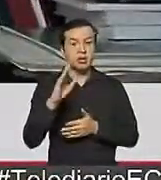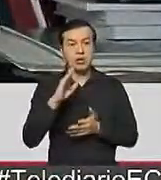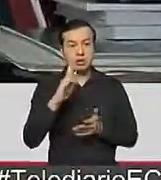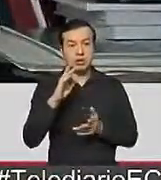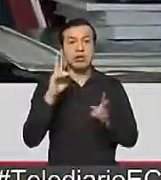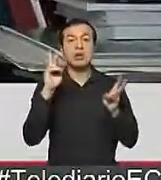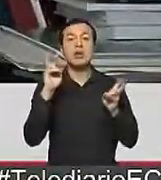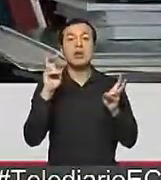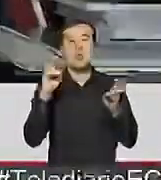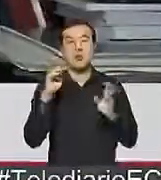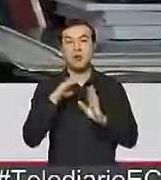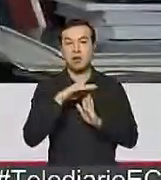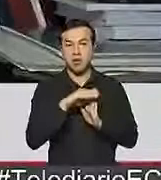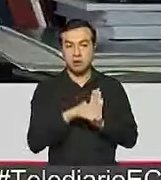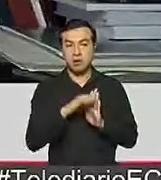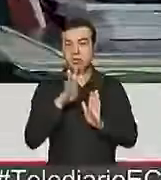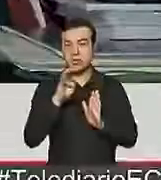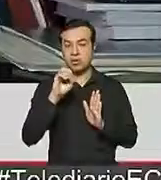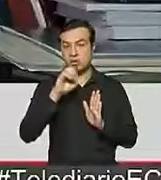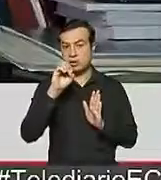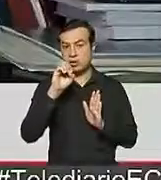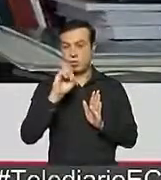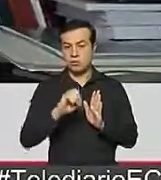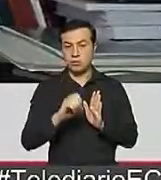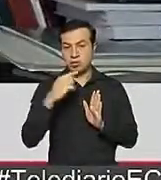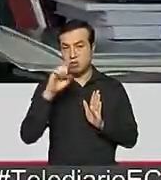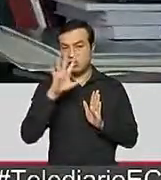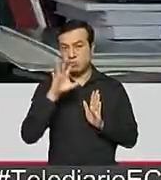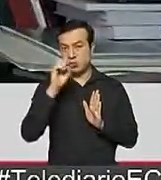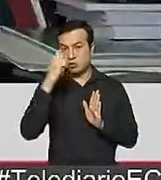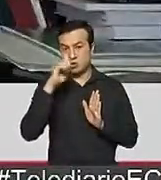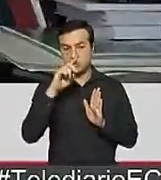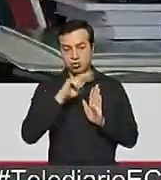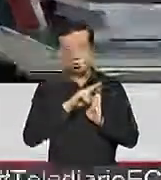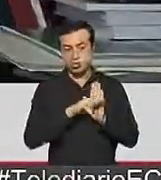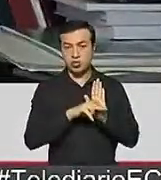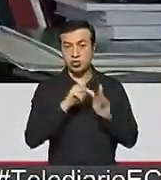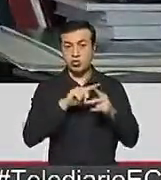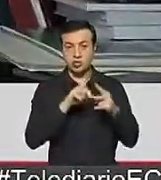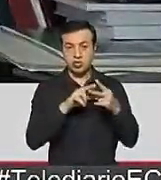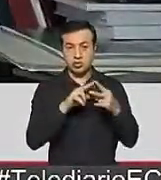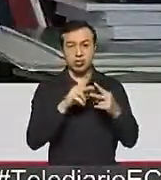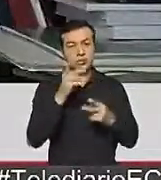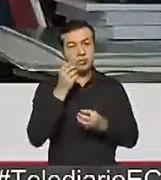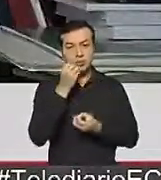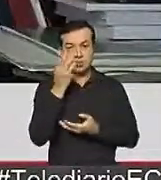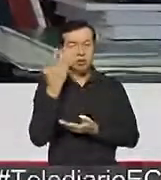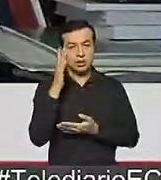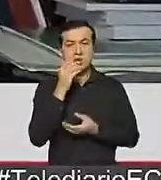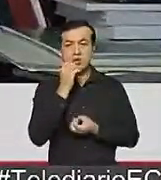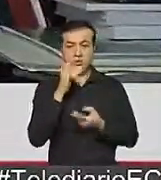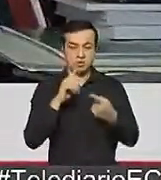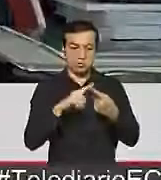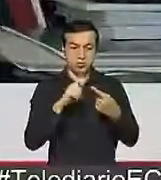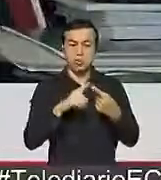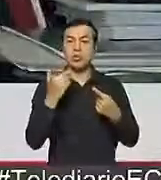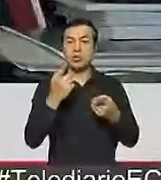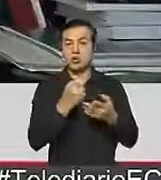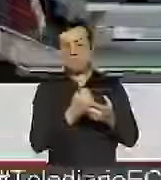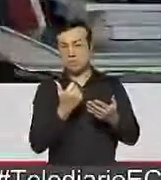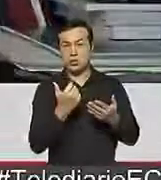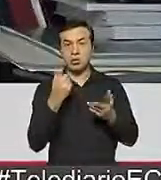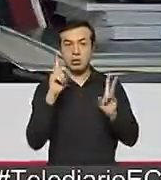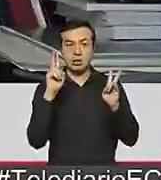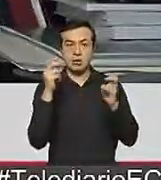para supuestamente bajar 40 o 50 millones son dos cosas que son muy graves. Yo esto lo he dicho varias veces. Uno, quitaron el sistema